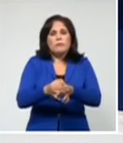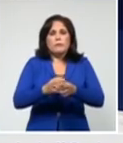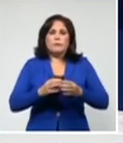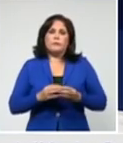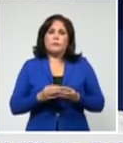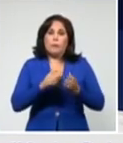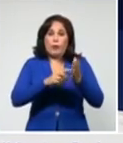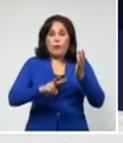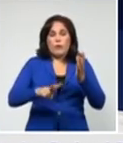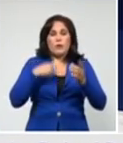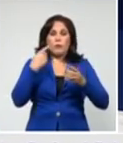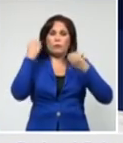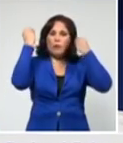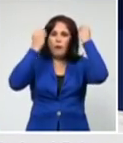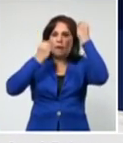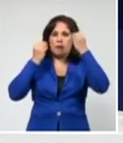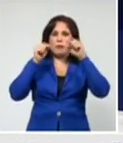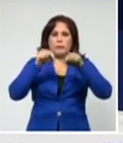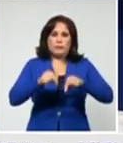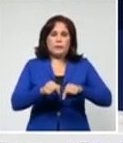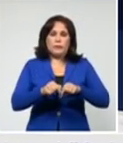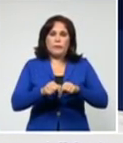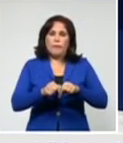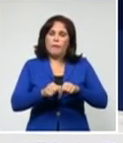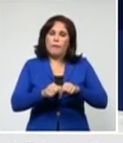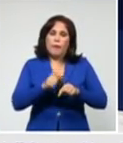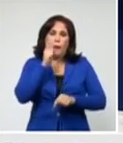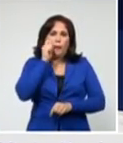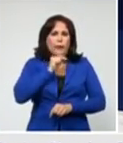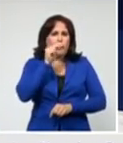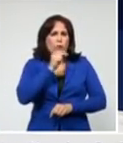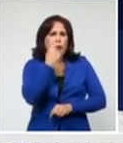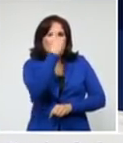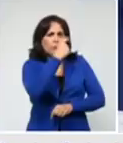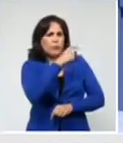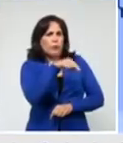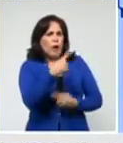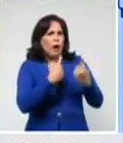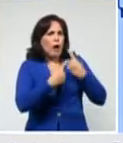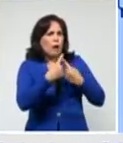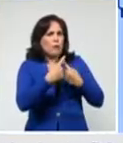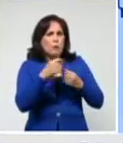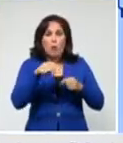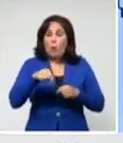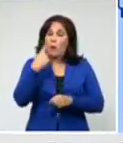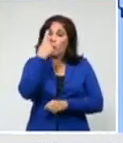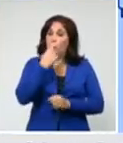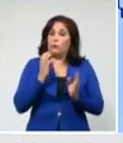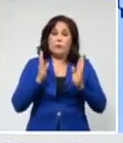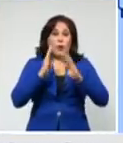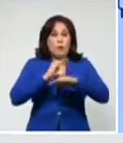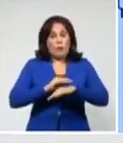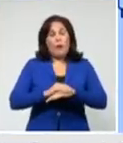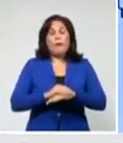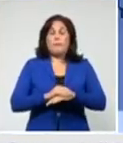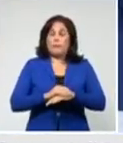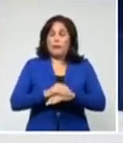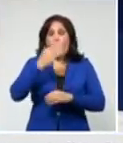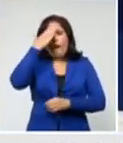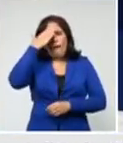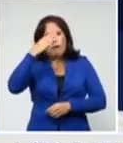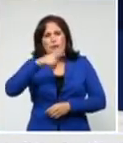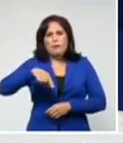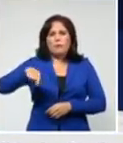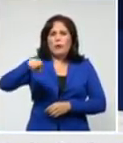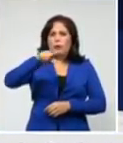hemos analizado aquí. No sé, Héctor Amé, si nos quede alguna pregunta. No tenemos preguntas para hoy, doctor. Bueno, pues agradecerle